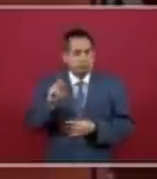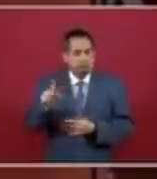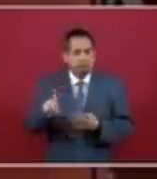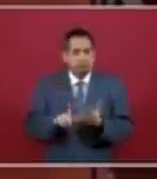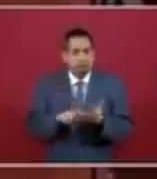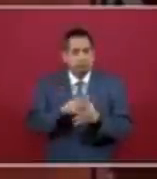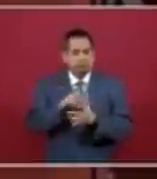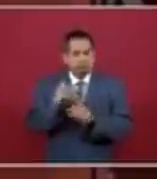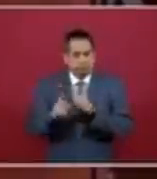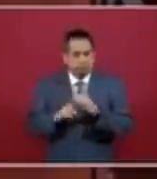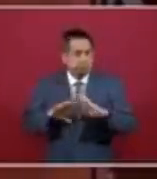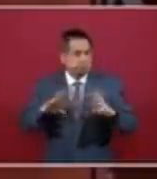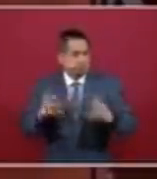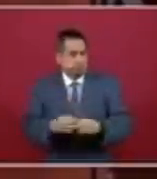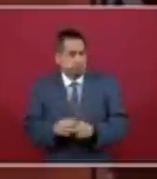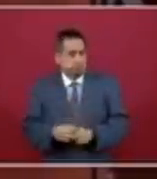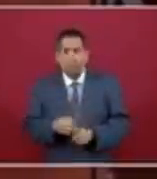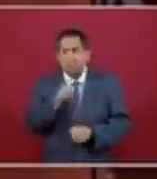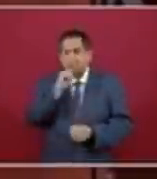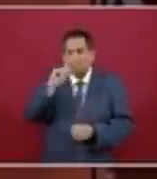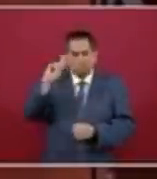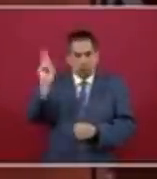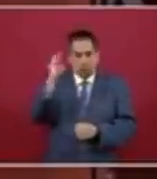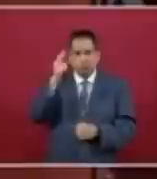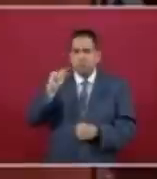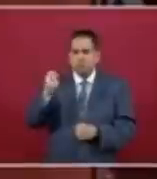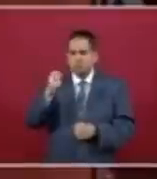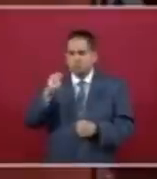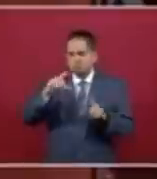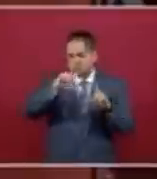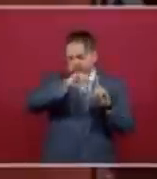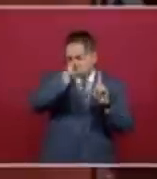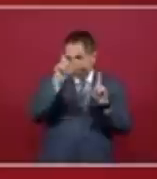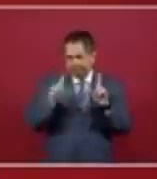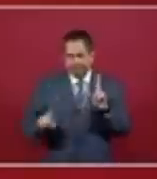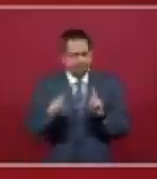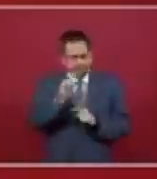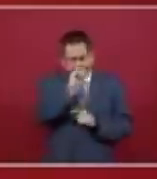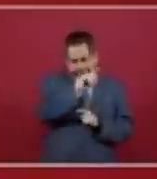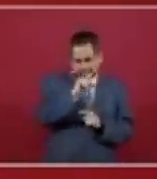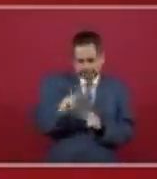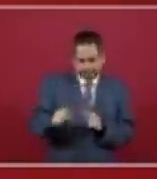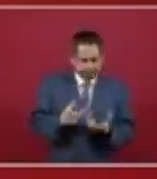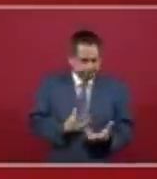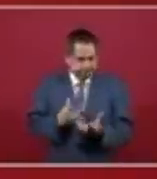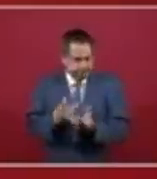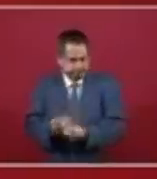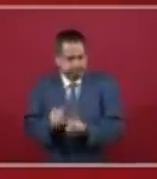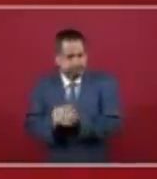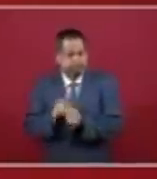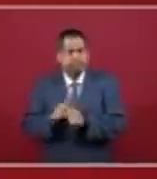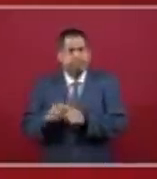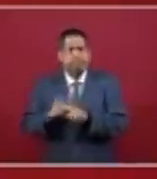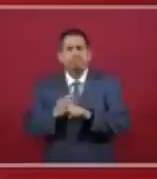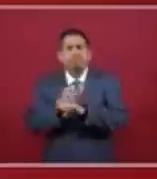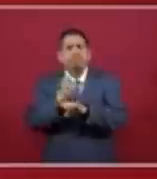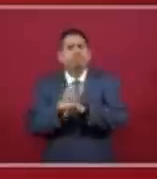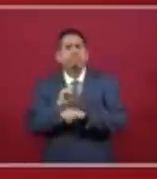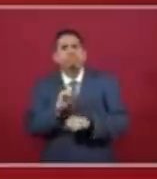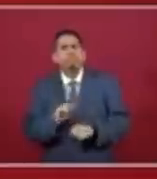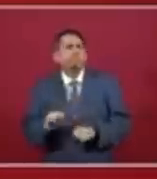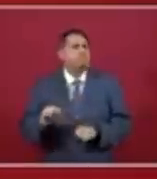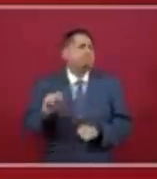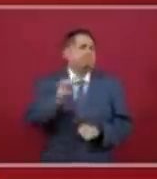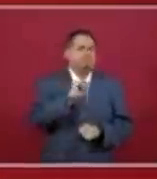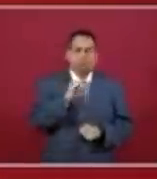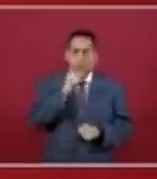Deporte, universidades y tecnológicos a todo lo largo del territorio, al igual que con los estados de la República. Grande